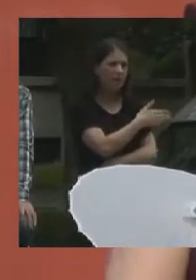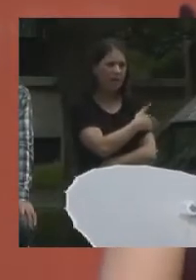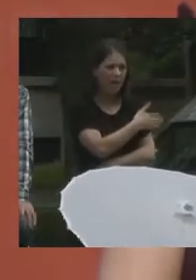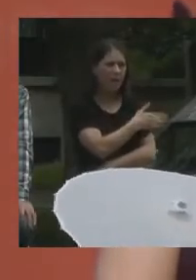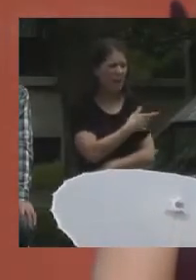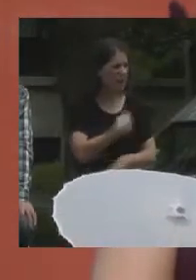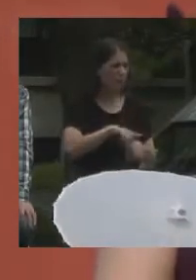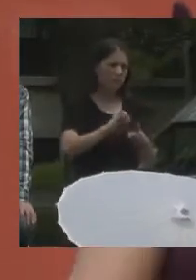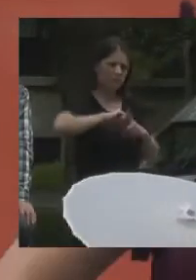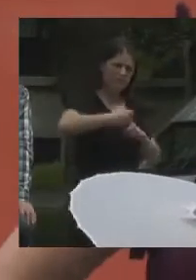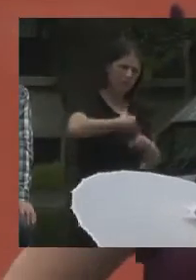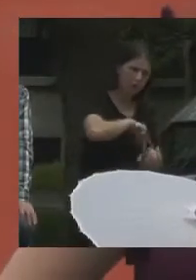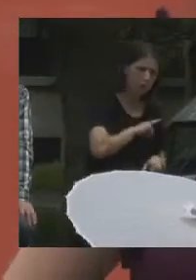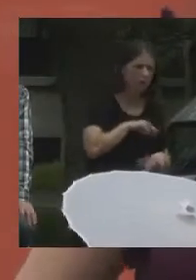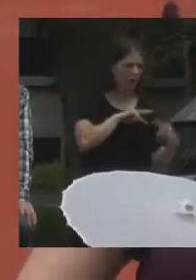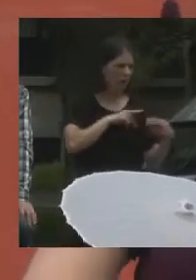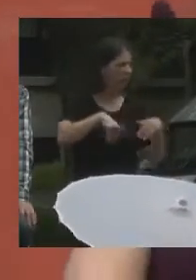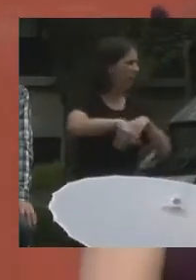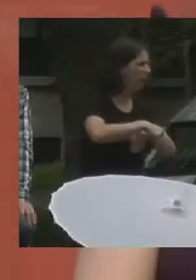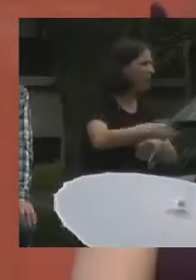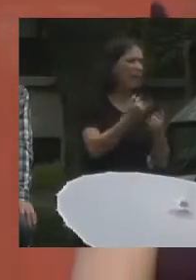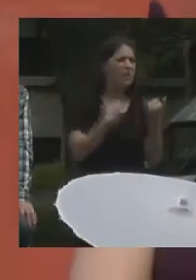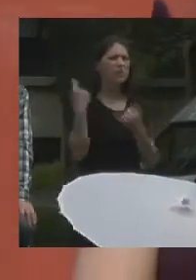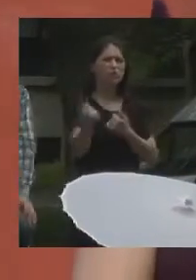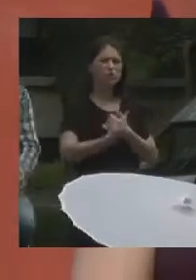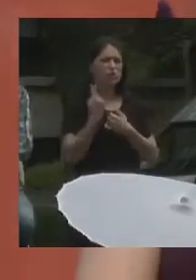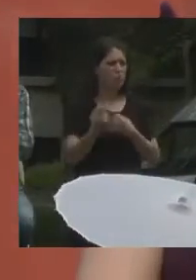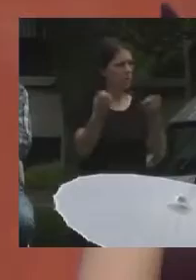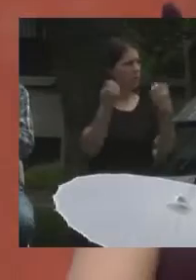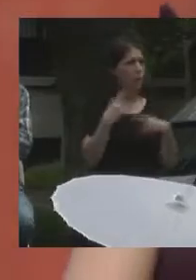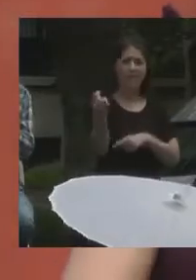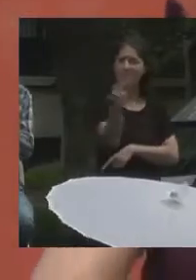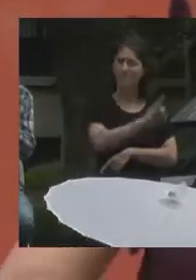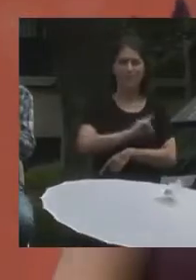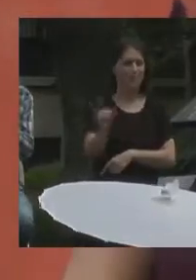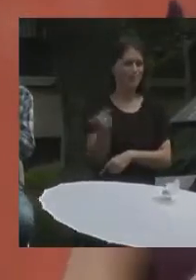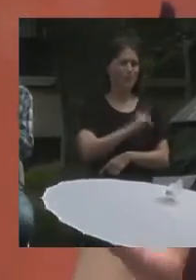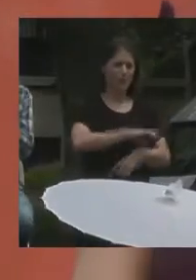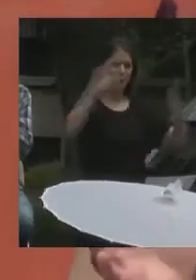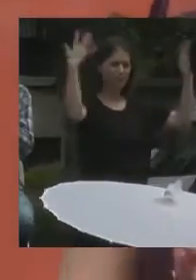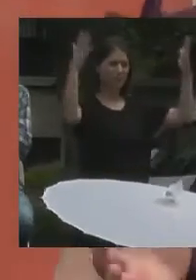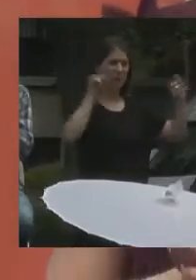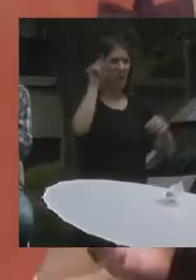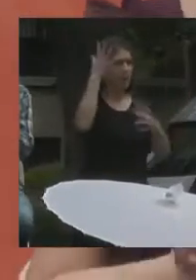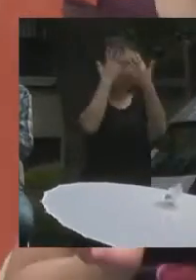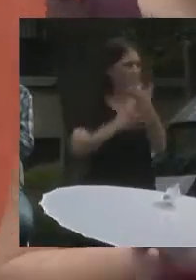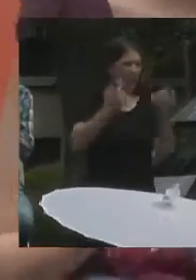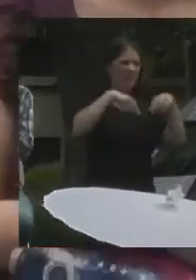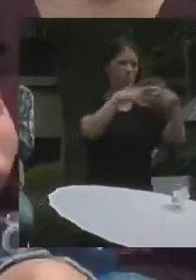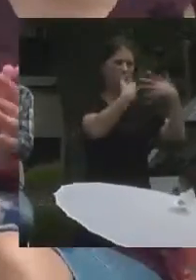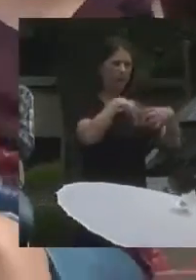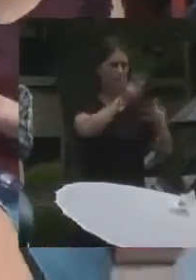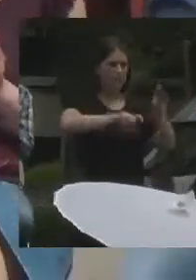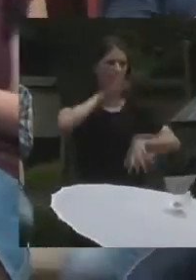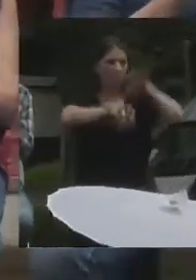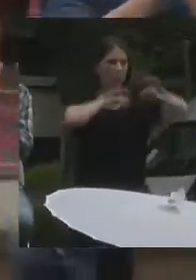tempo, presionando, falando, estando na rúa, que non nos deixedes solas e solos ali dentro, que aquelo é unha máquina de comer a xente, e que